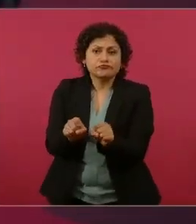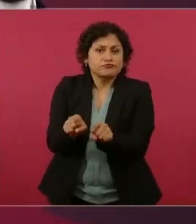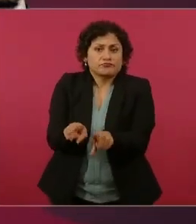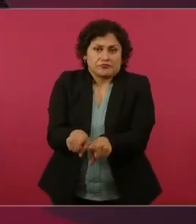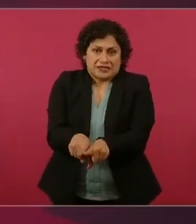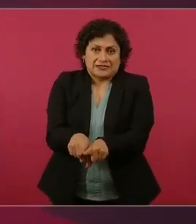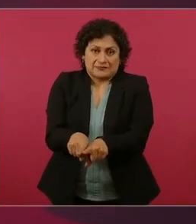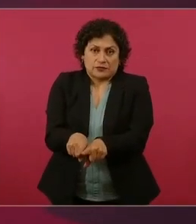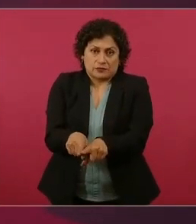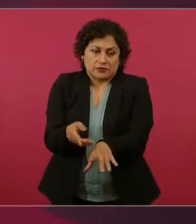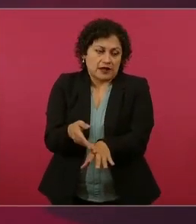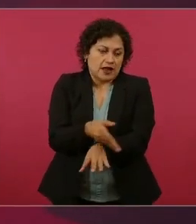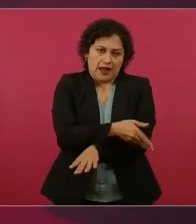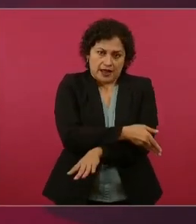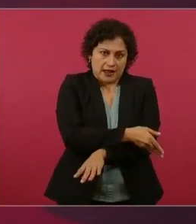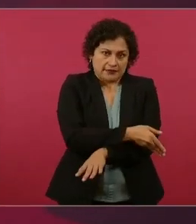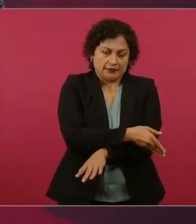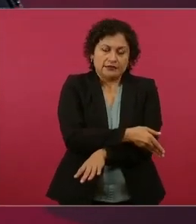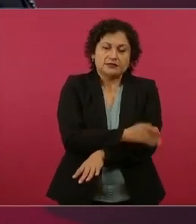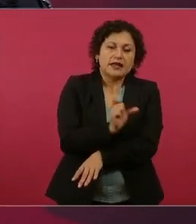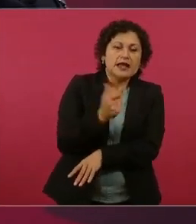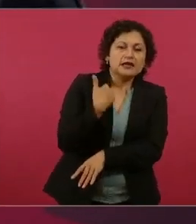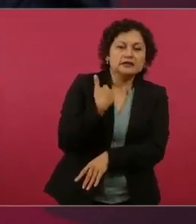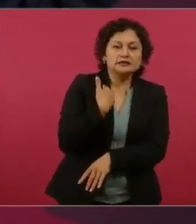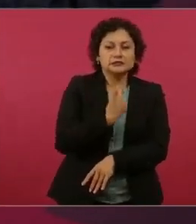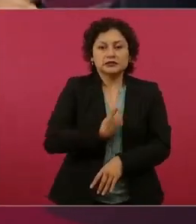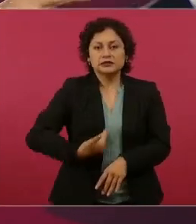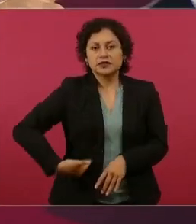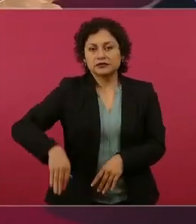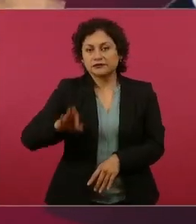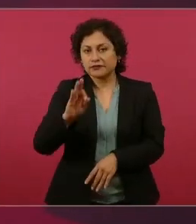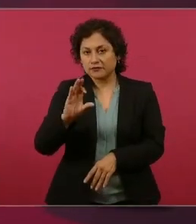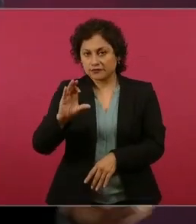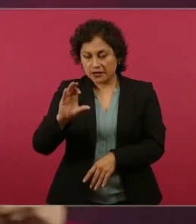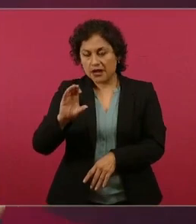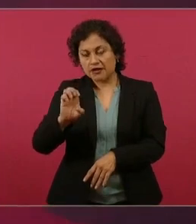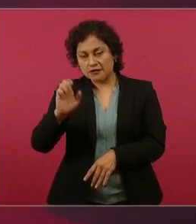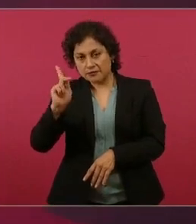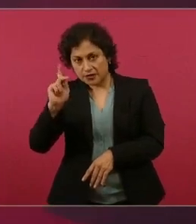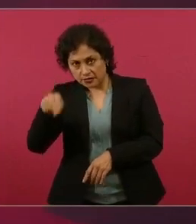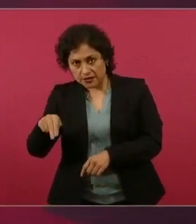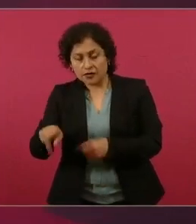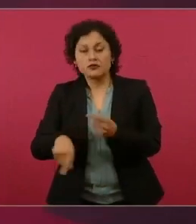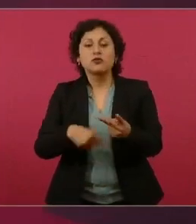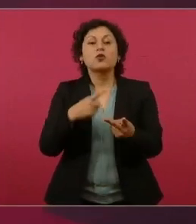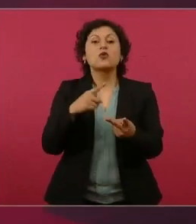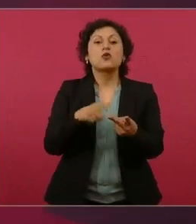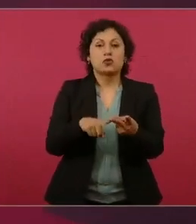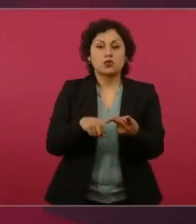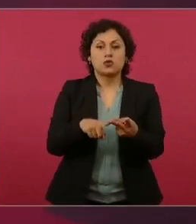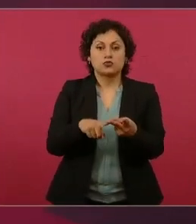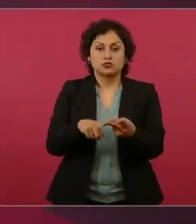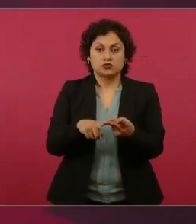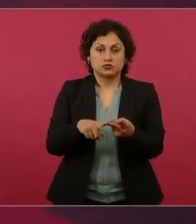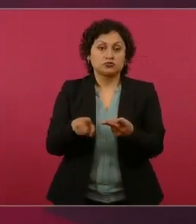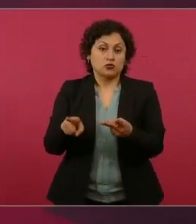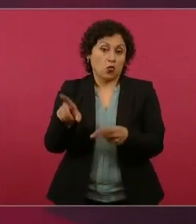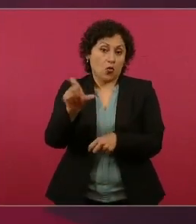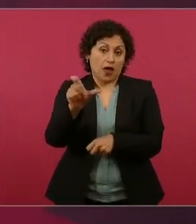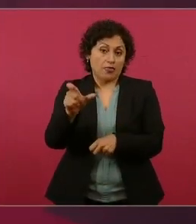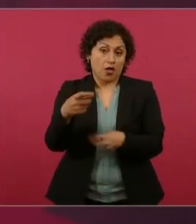durante el gobierno del presidente Peña, en el gobierno de la usurpación